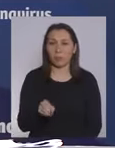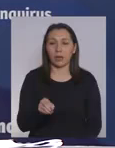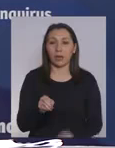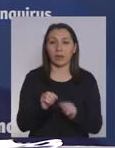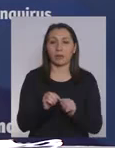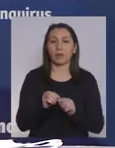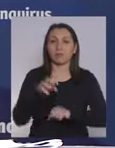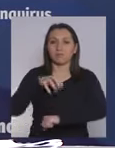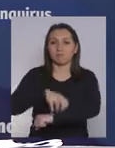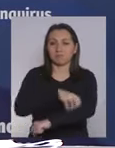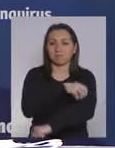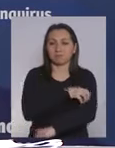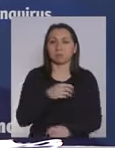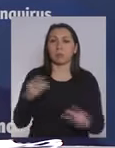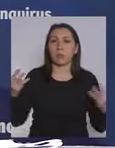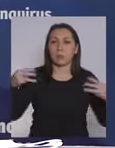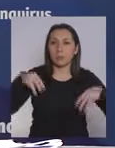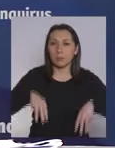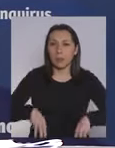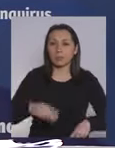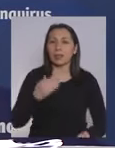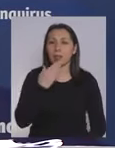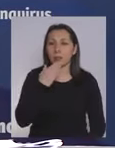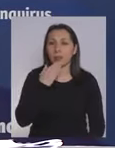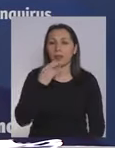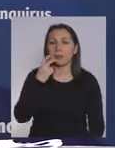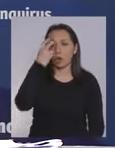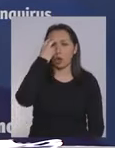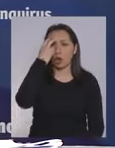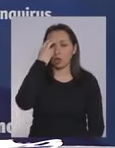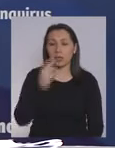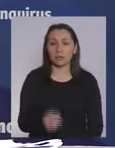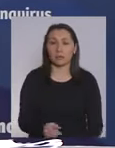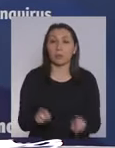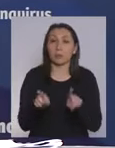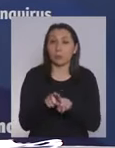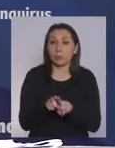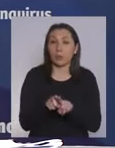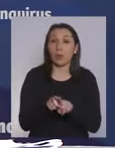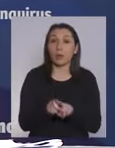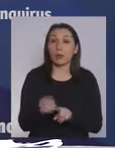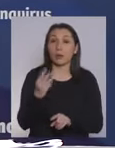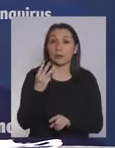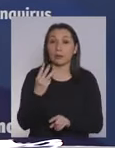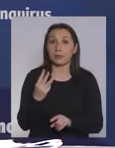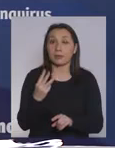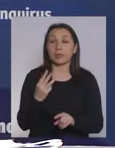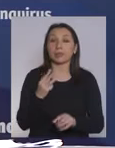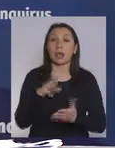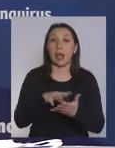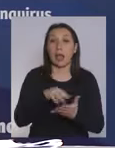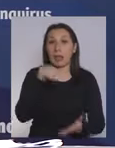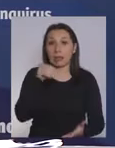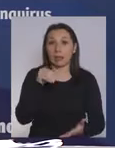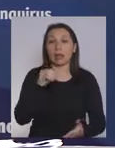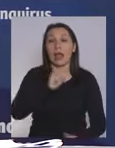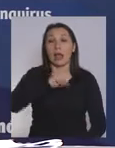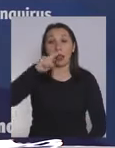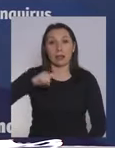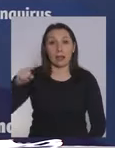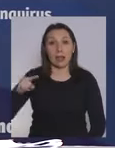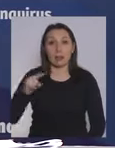regiones de magallanes y coquimbo en cambio las tres a arica atacama